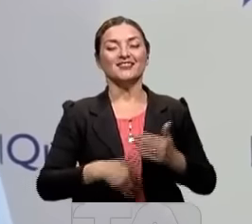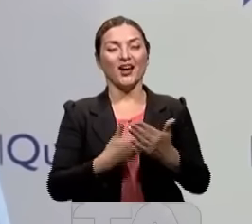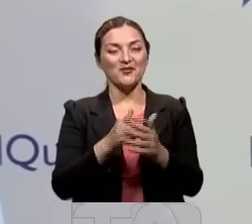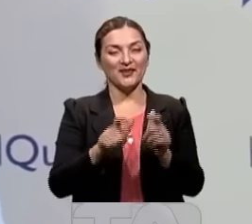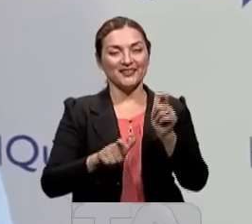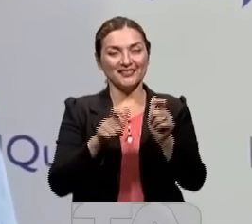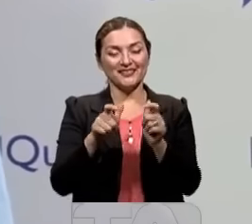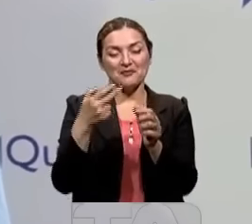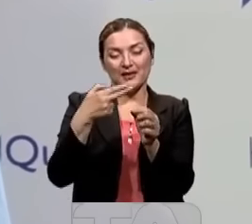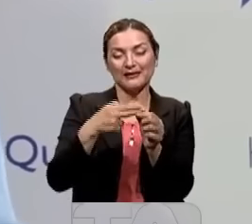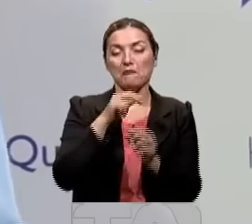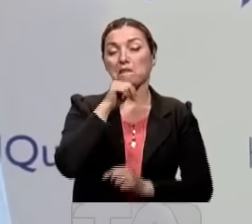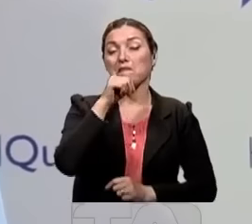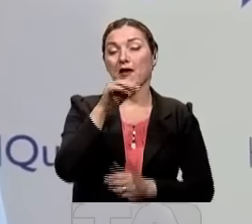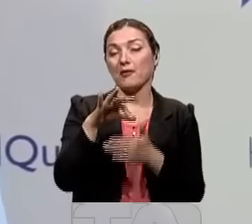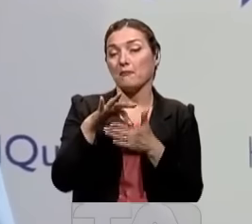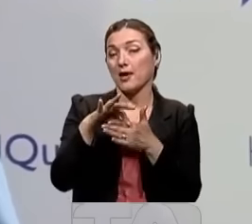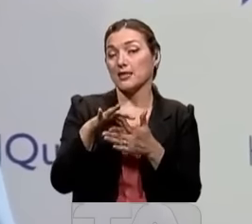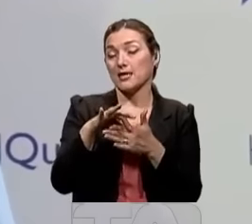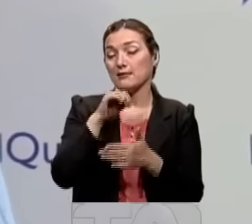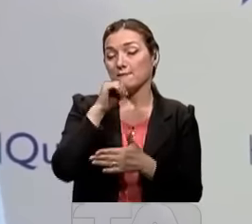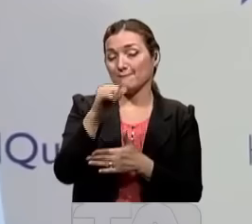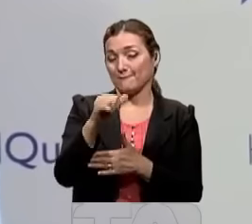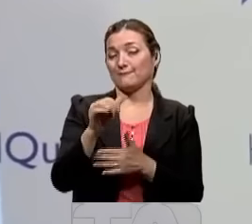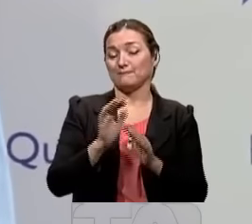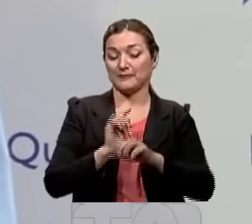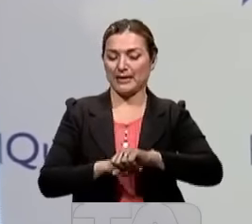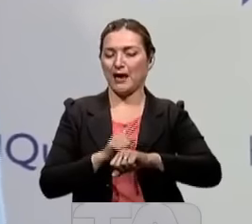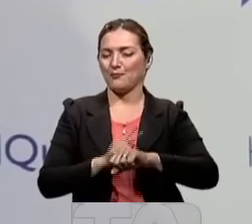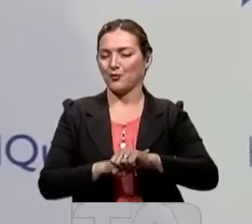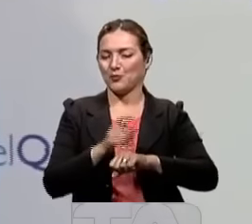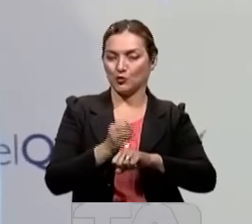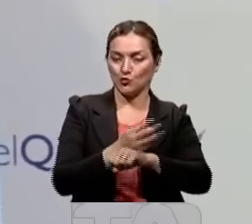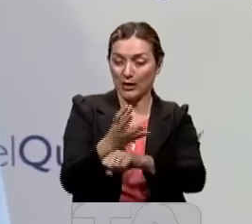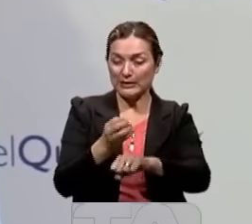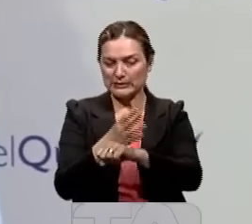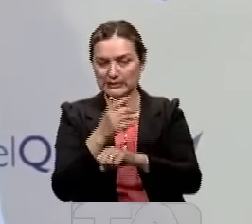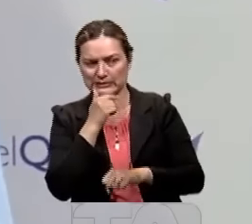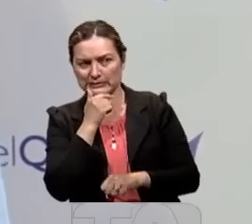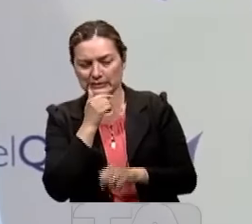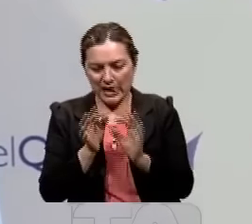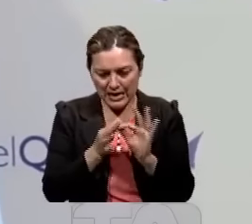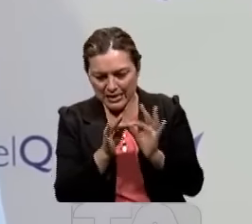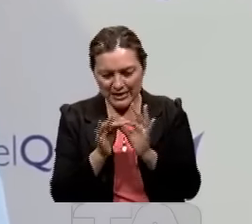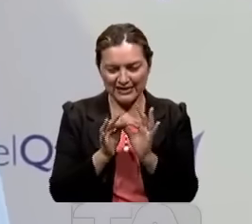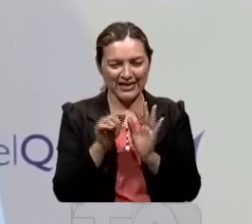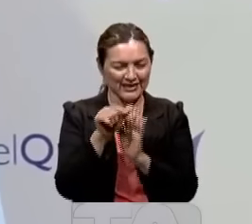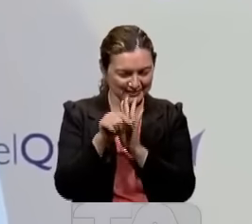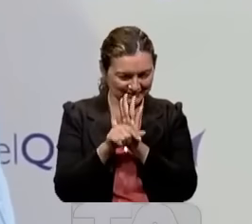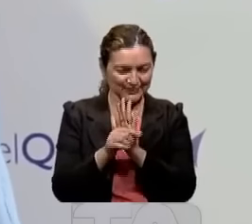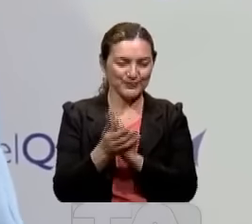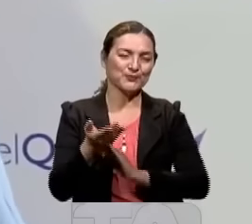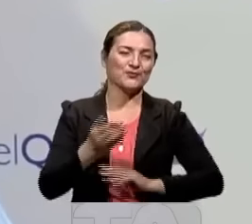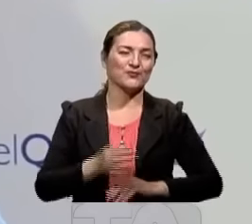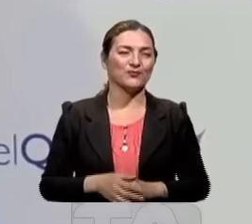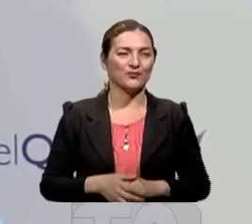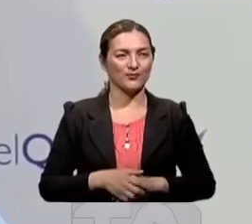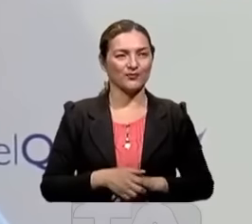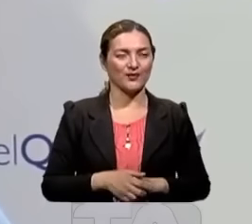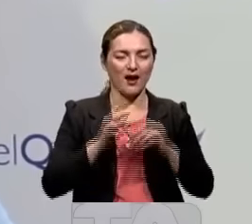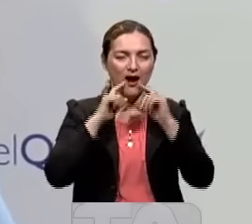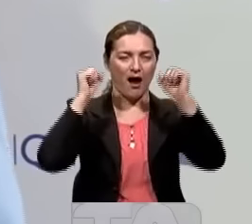que aún todavía no se presentan, tienen tiempo para ir refinando un poquito cualquier detalle, cualquier cosa y la